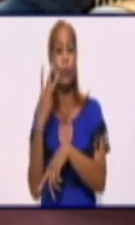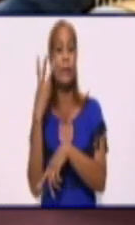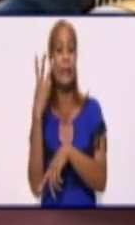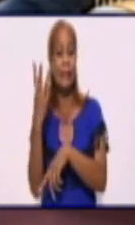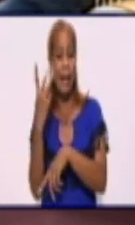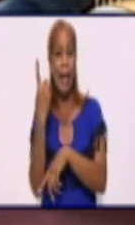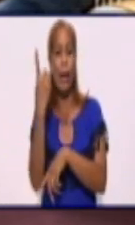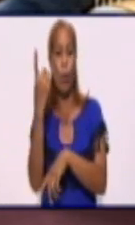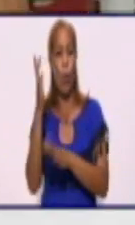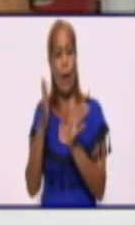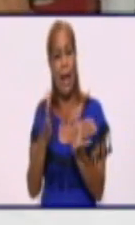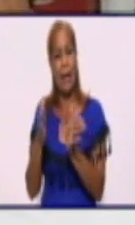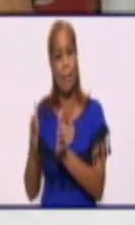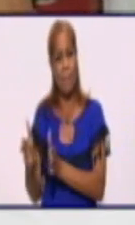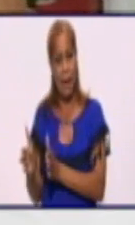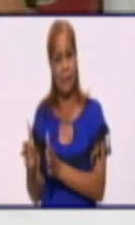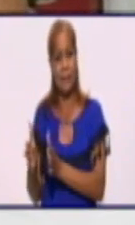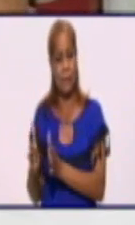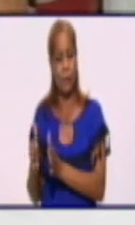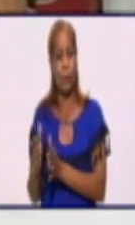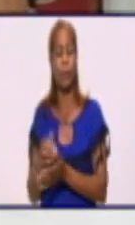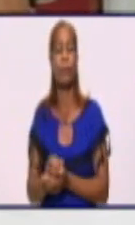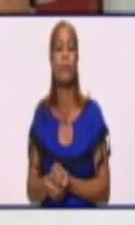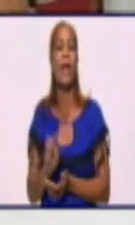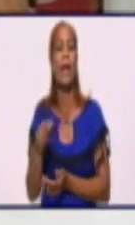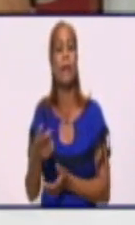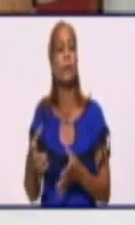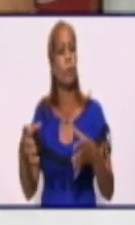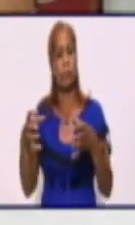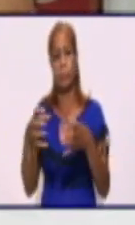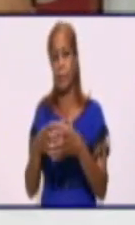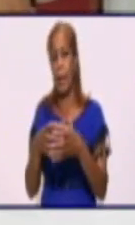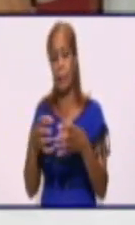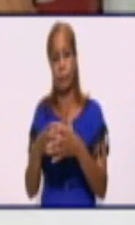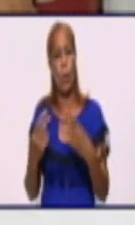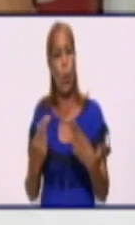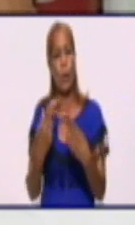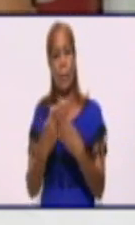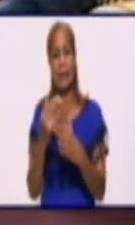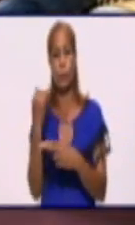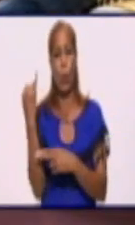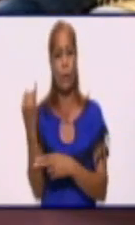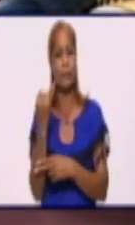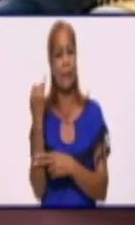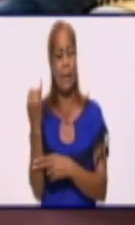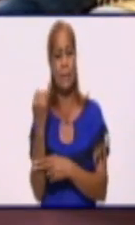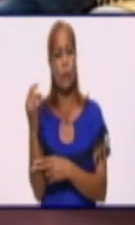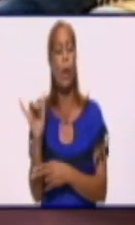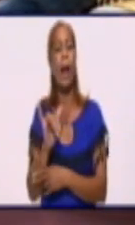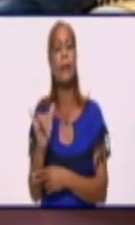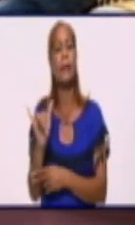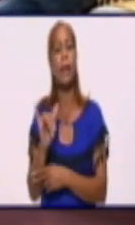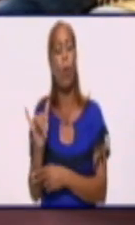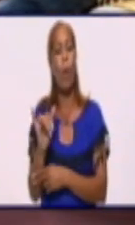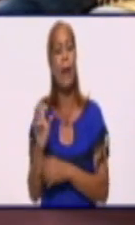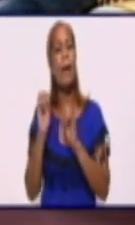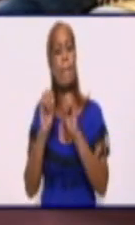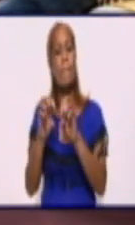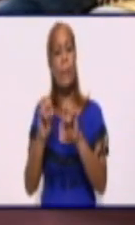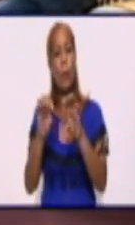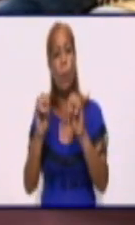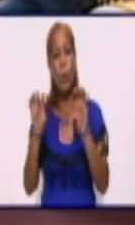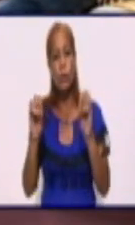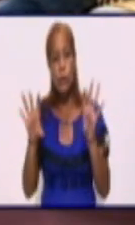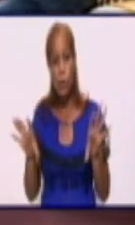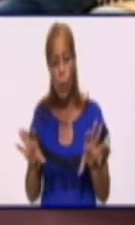espacio, auspiciado por la compañía Gran Danza. No, es un evento internacional también. Y también estaremos dándole promoción, informándole